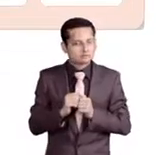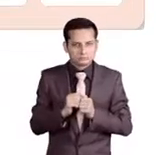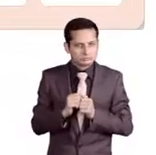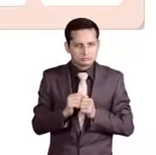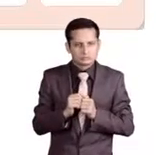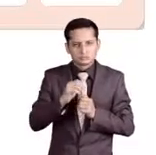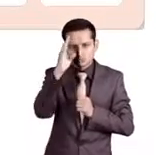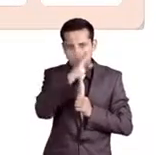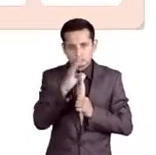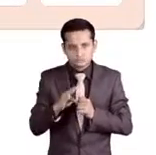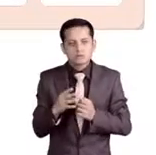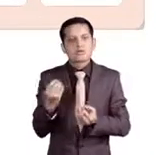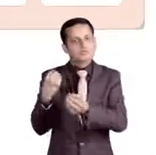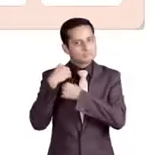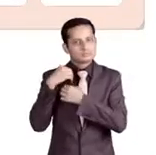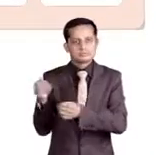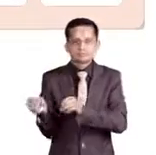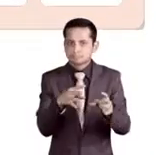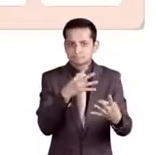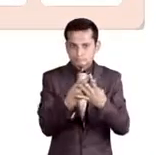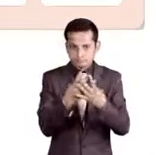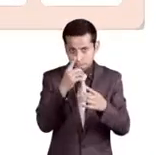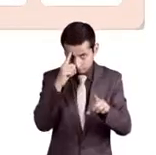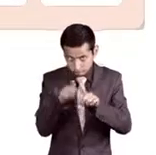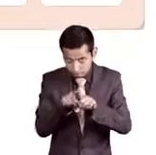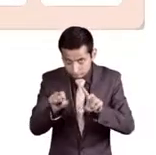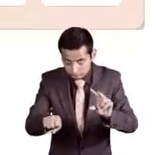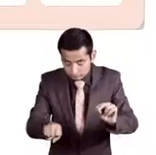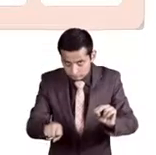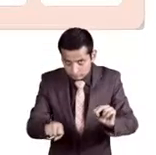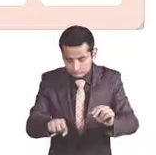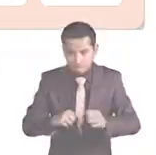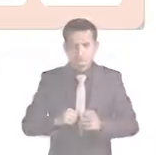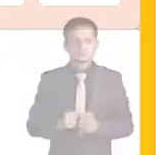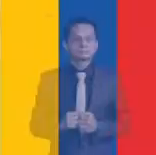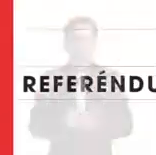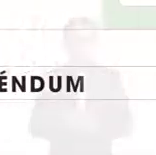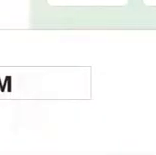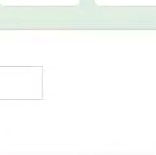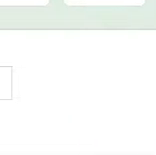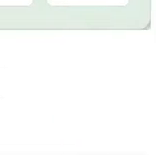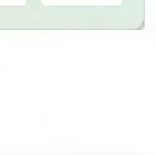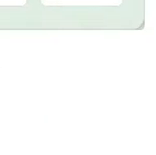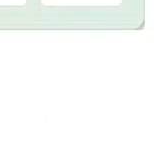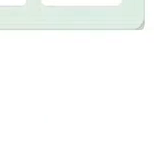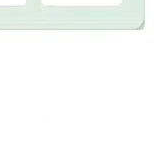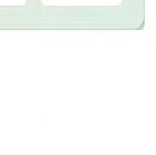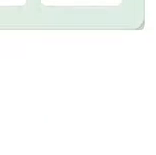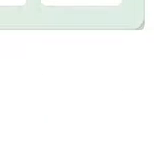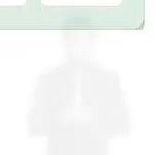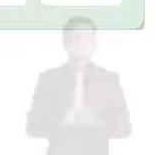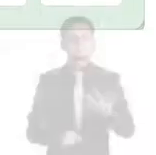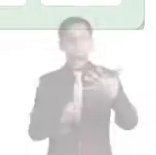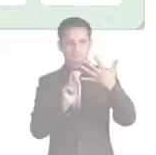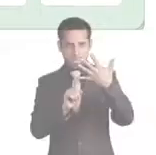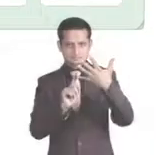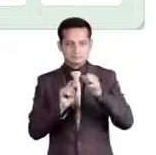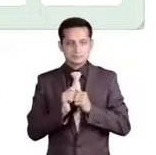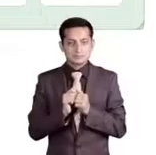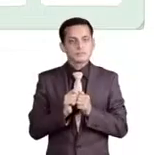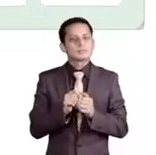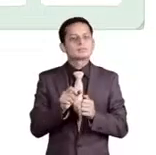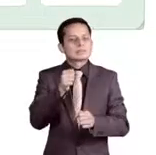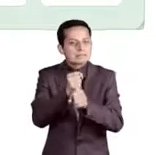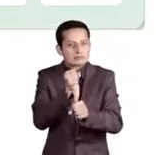delitos sexuales en contra de niños, niñas y adolescentes según el Anexo 4? Referéndum Pregunta